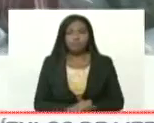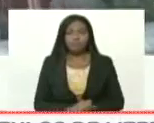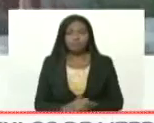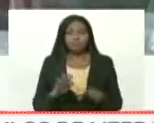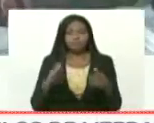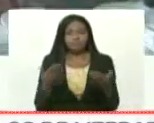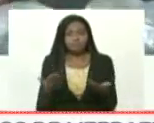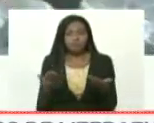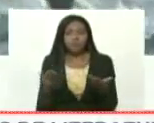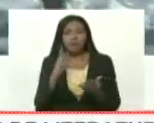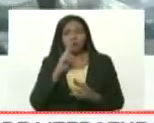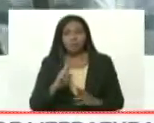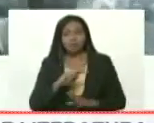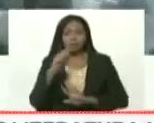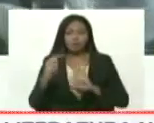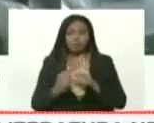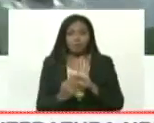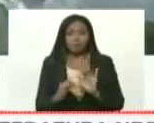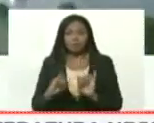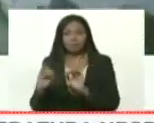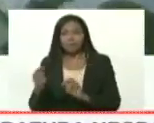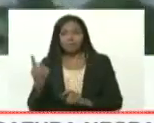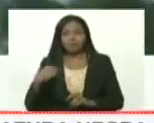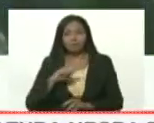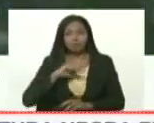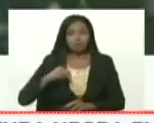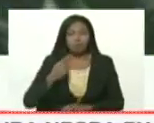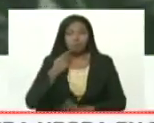¿Cuáles resultados concretos hemos obtenido? Que es